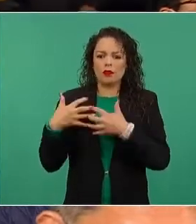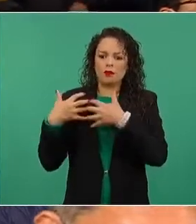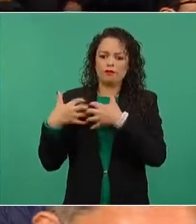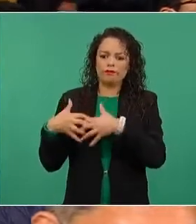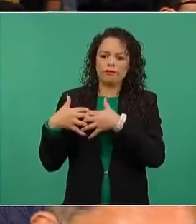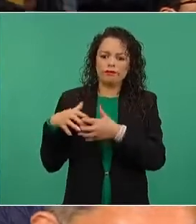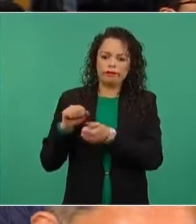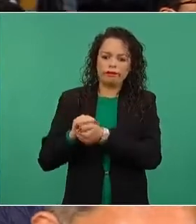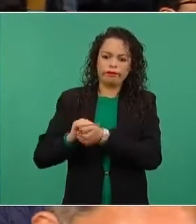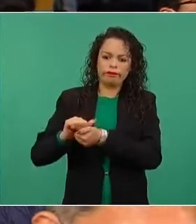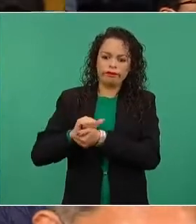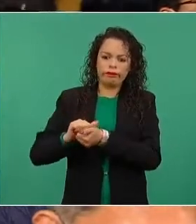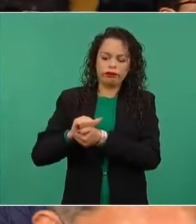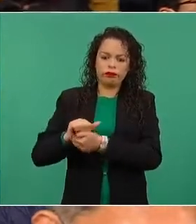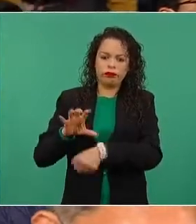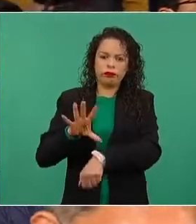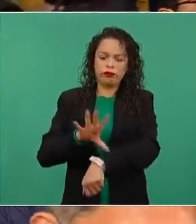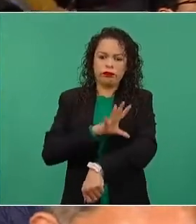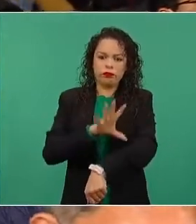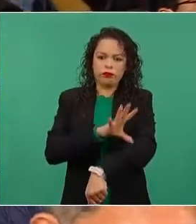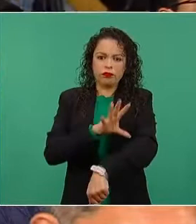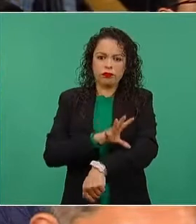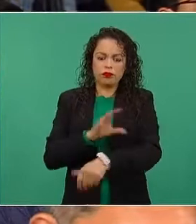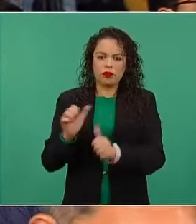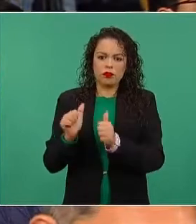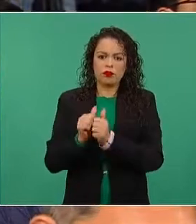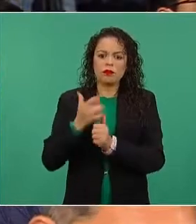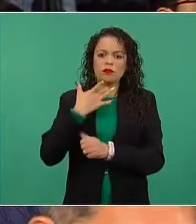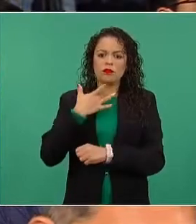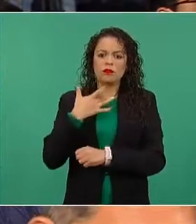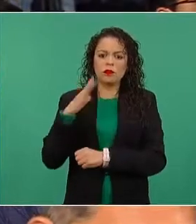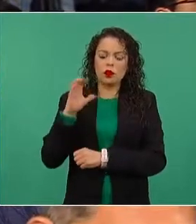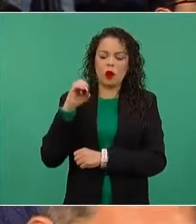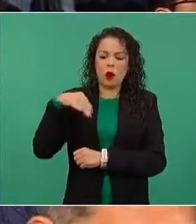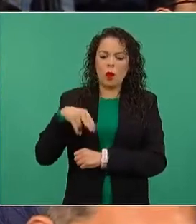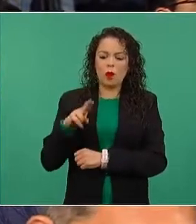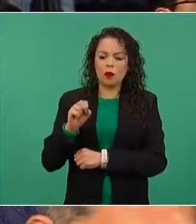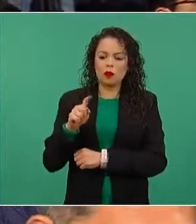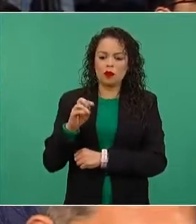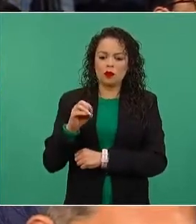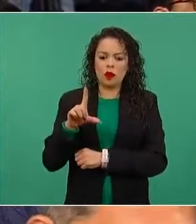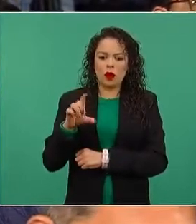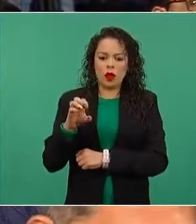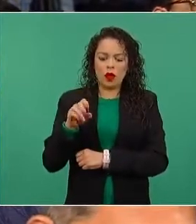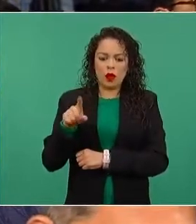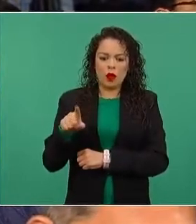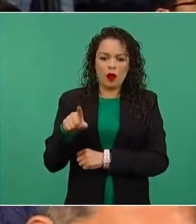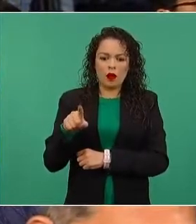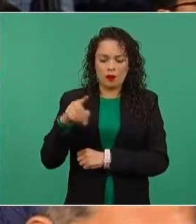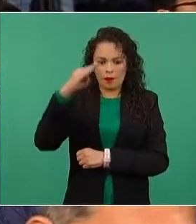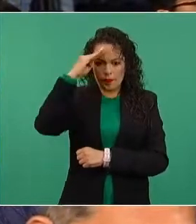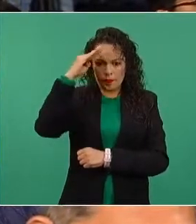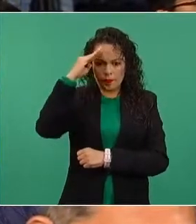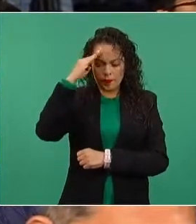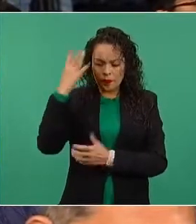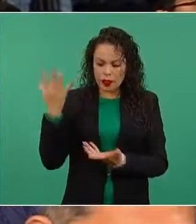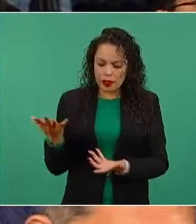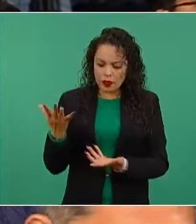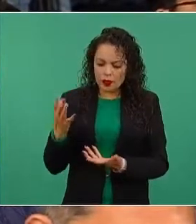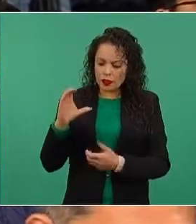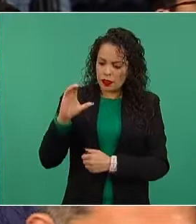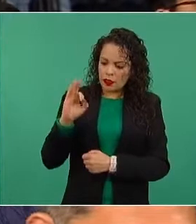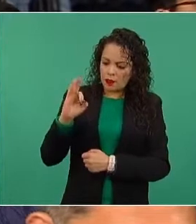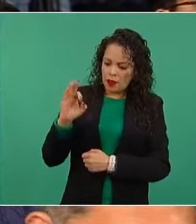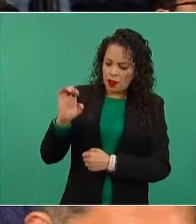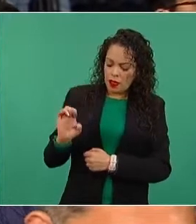termoeléctricas a base de combustóleo tiene planeado la Comisión Federal de